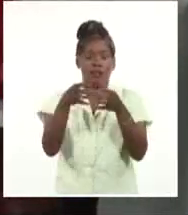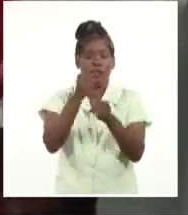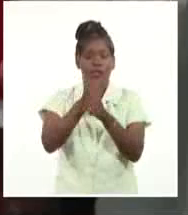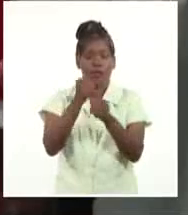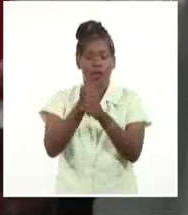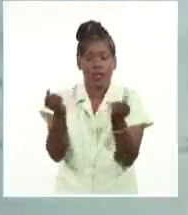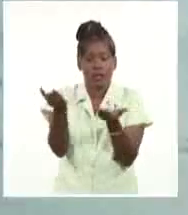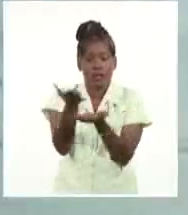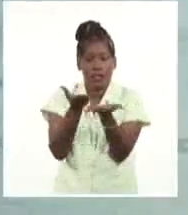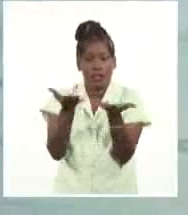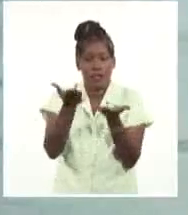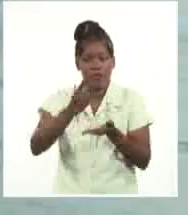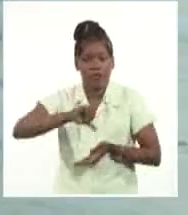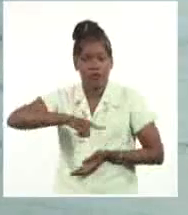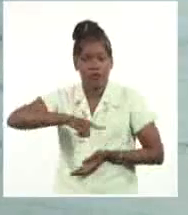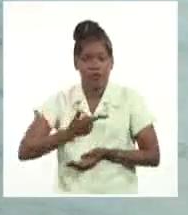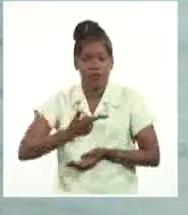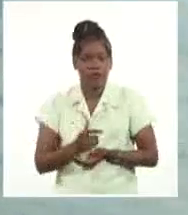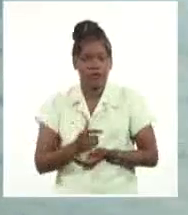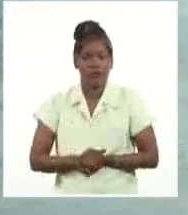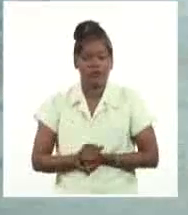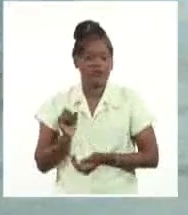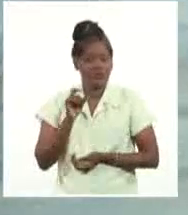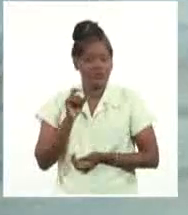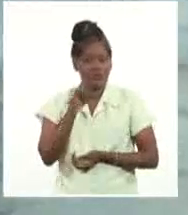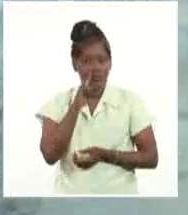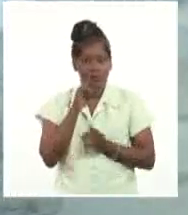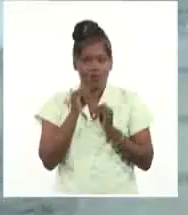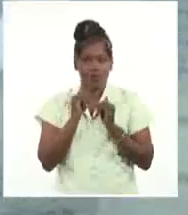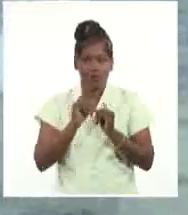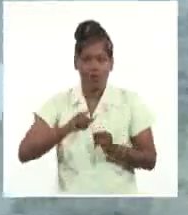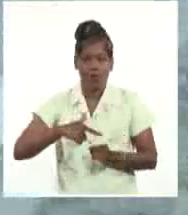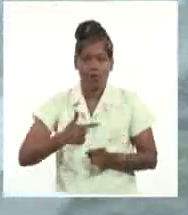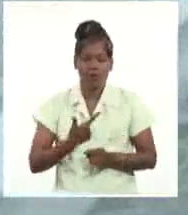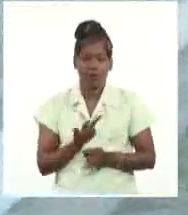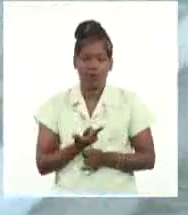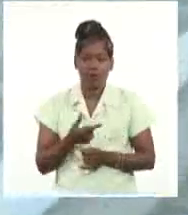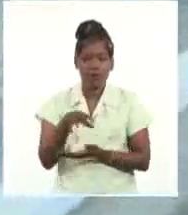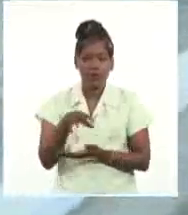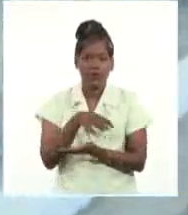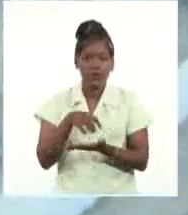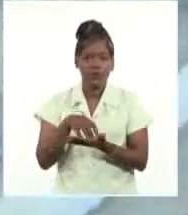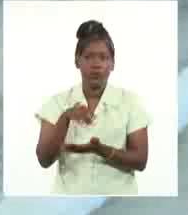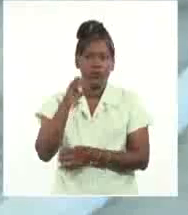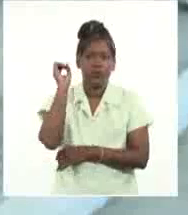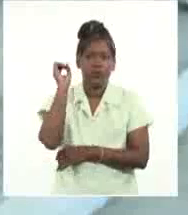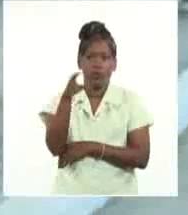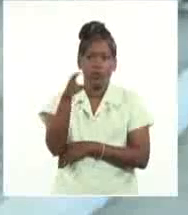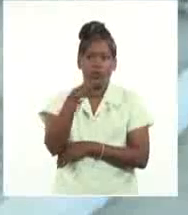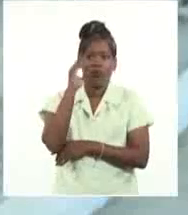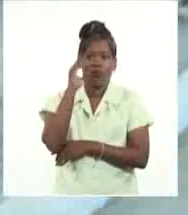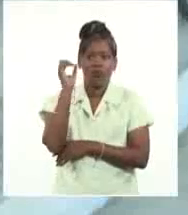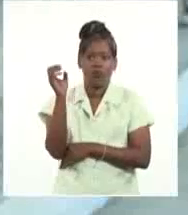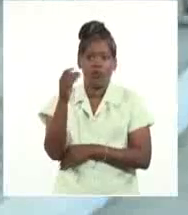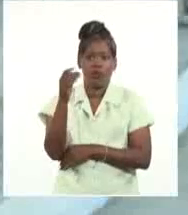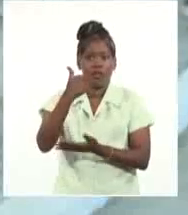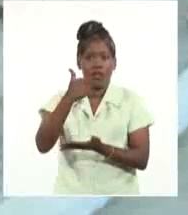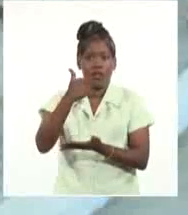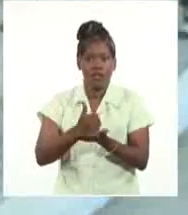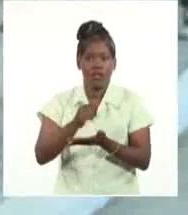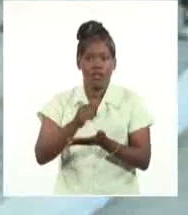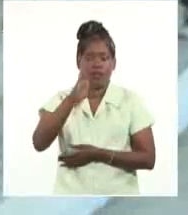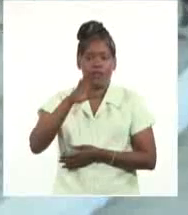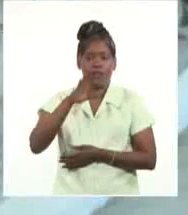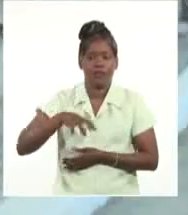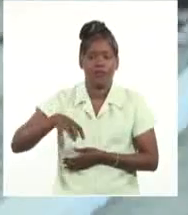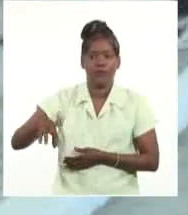sentido. Con esta nota concluyen las culturales desde la Fortaleza San Carlos de la Cabaña, sede principal de la Feria Internacional